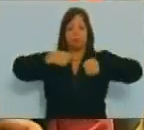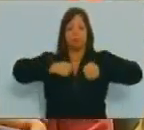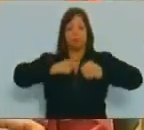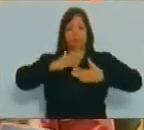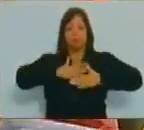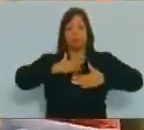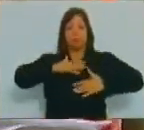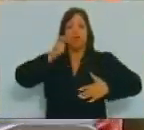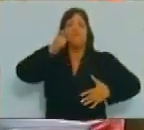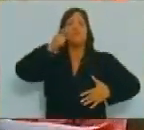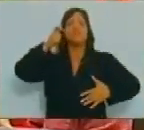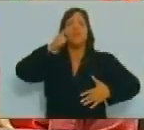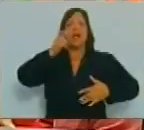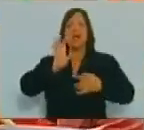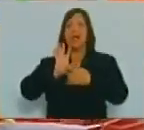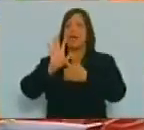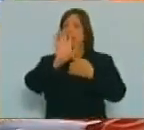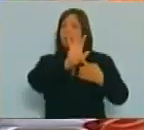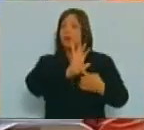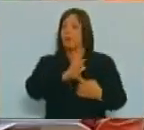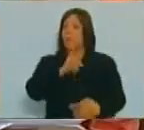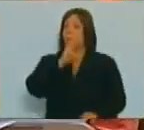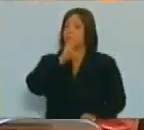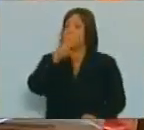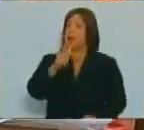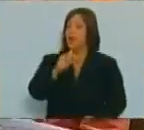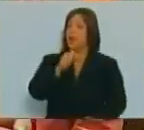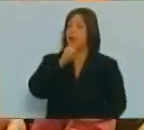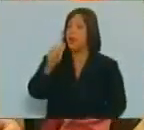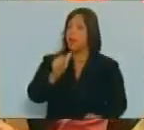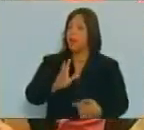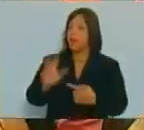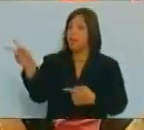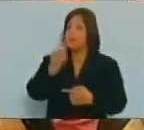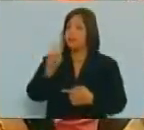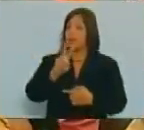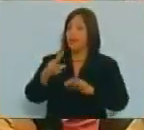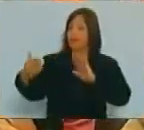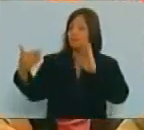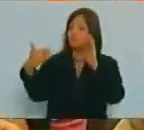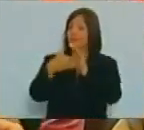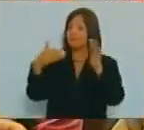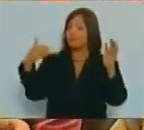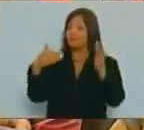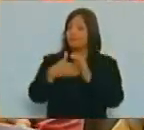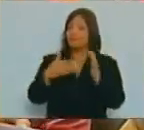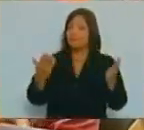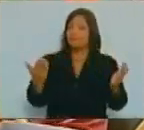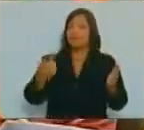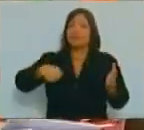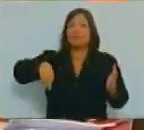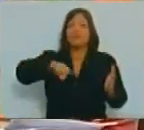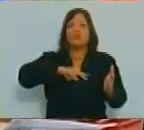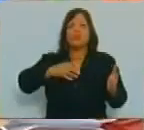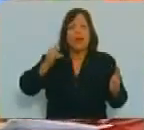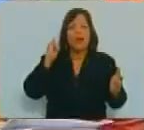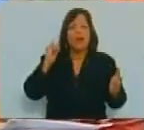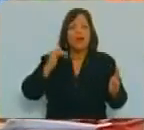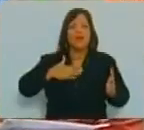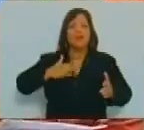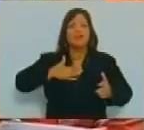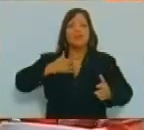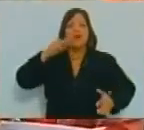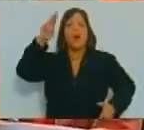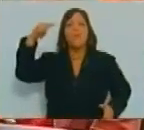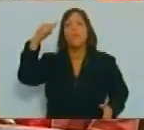dando un muy mal ejemplo para el pueblo venezolano y atacando lo más preciado que tenemos como venezolanos que nuestra